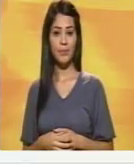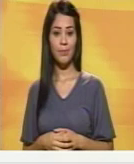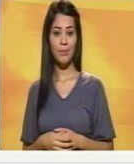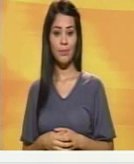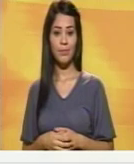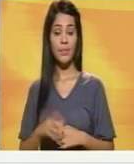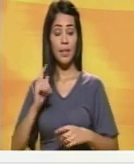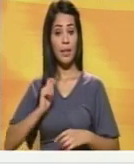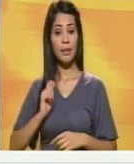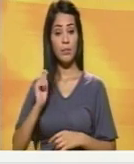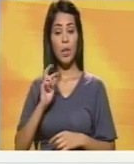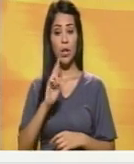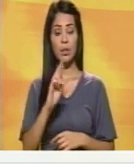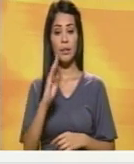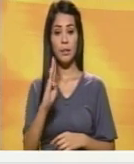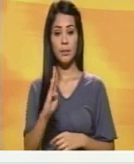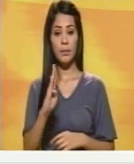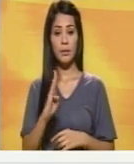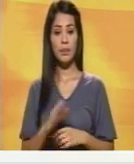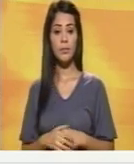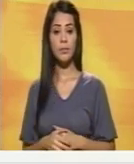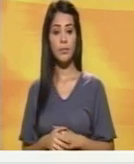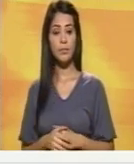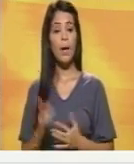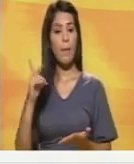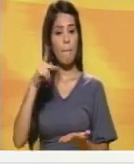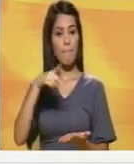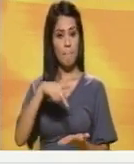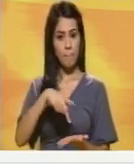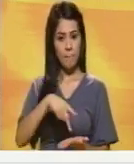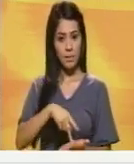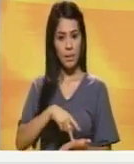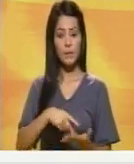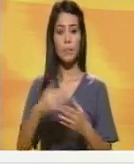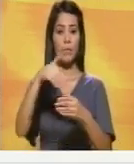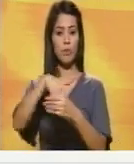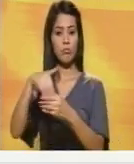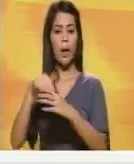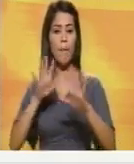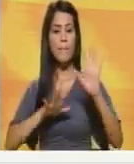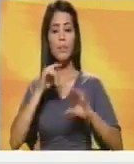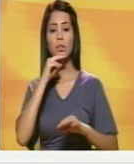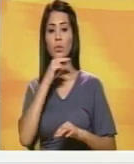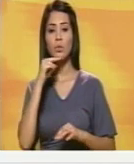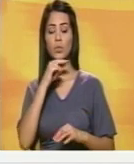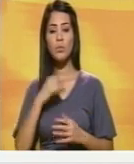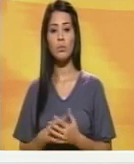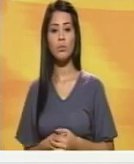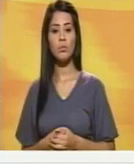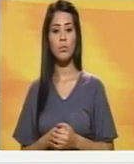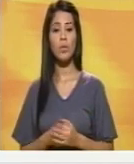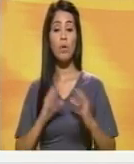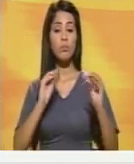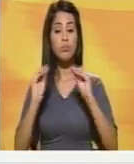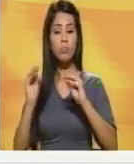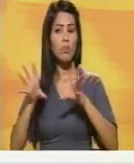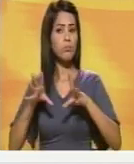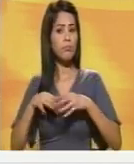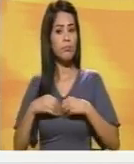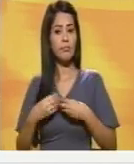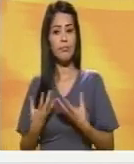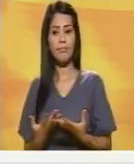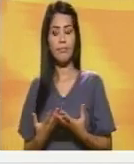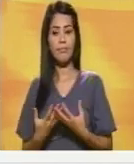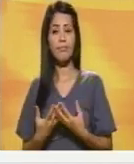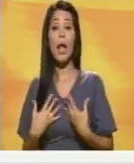El diputado Richard Blanco instó al electorado a participar en las elecciones regionales del próximo 15 de octubre. Insistió en que la abstención es